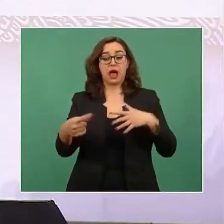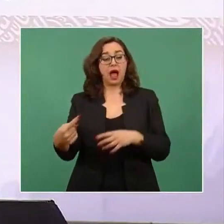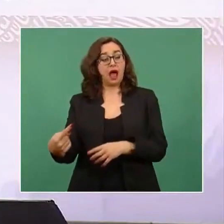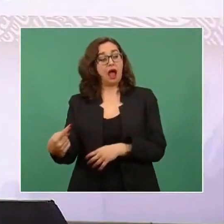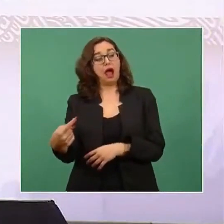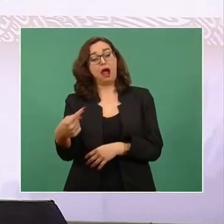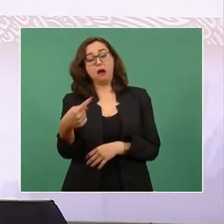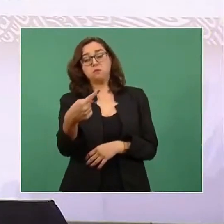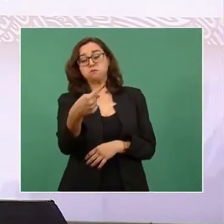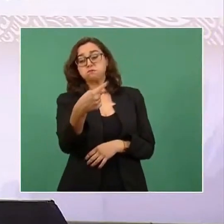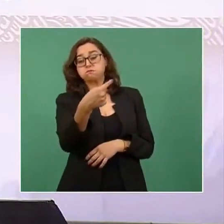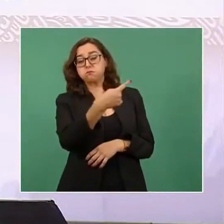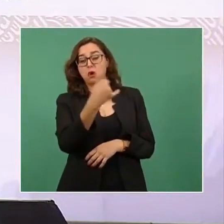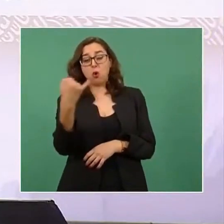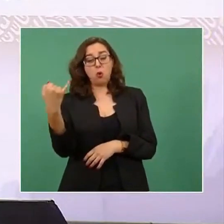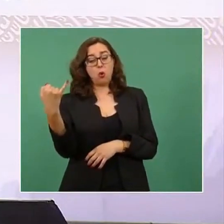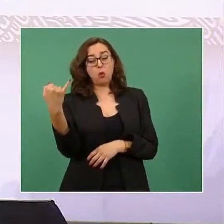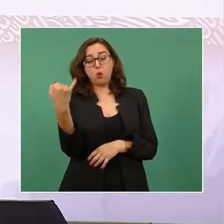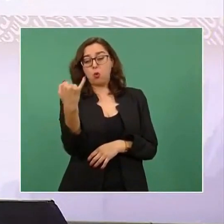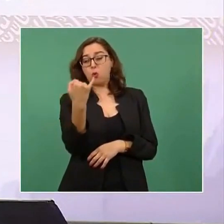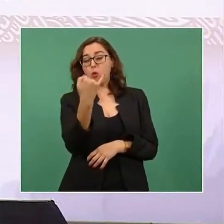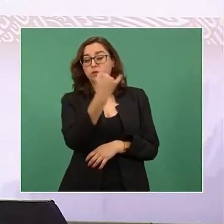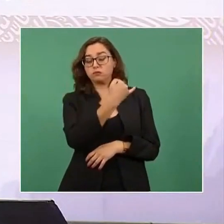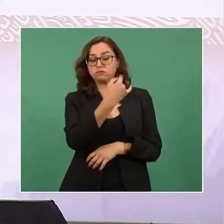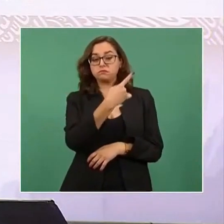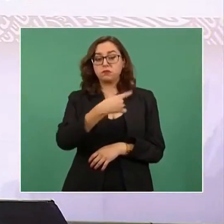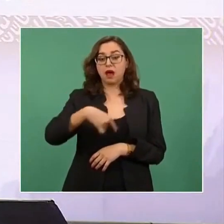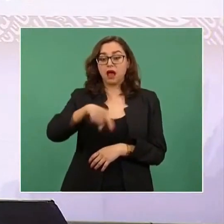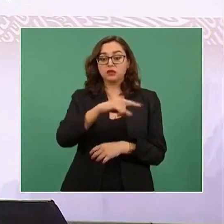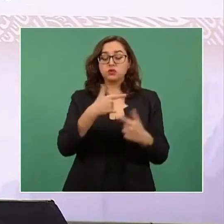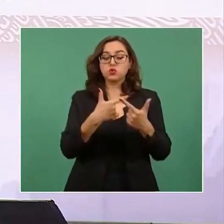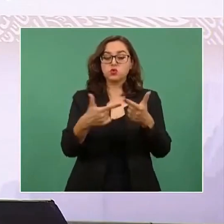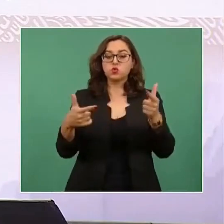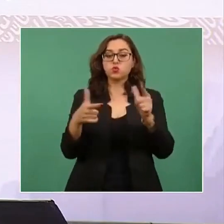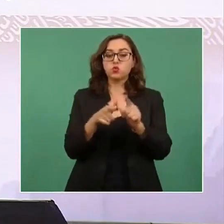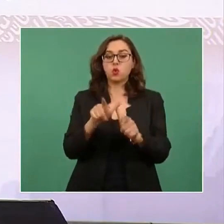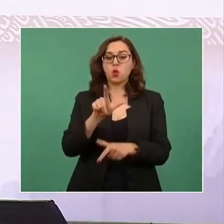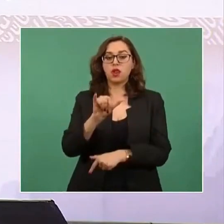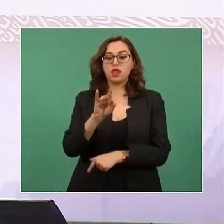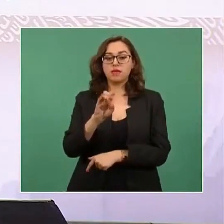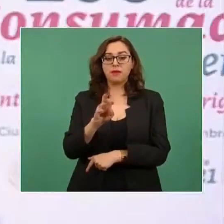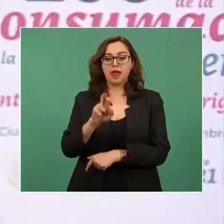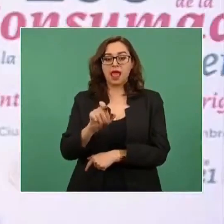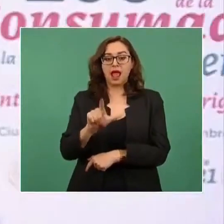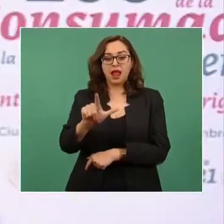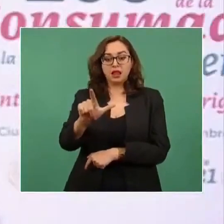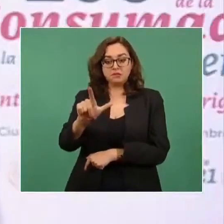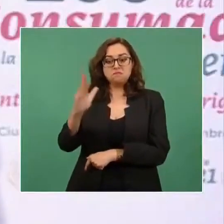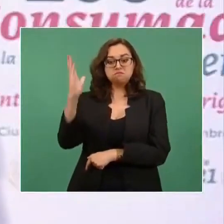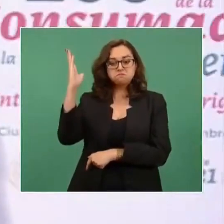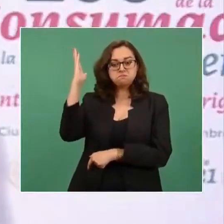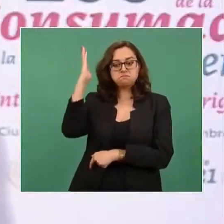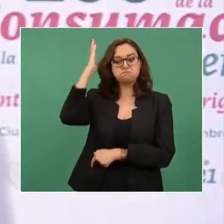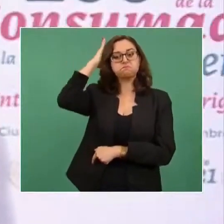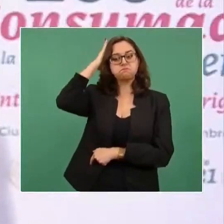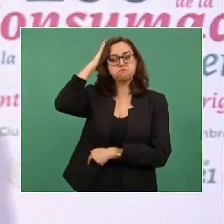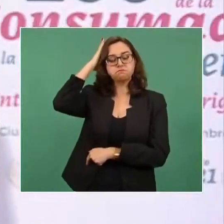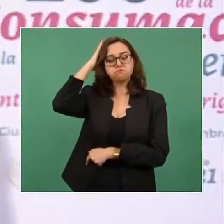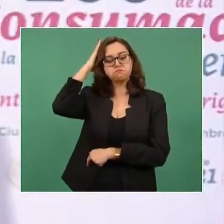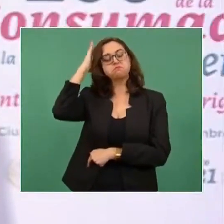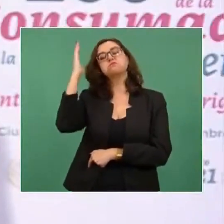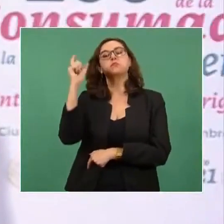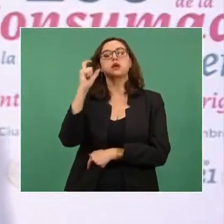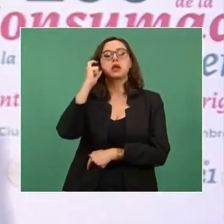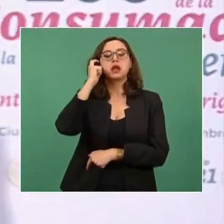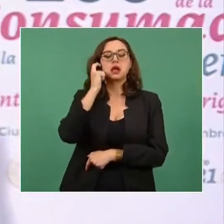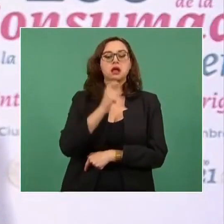énfasis en la iglesia. La iglesia también, quizá fue un factor más importante, porque fue la